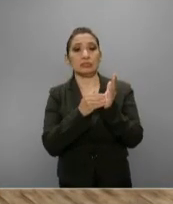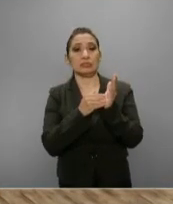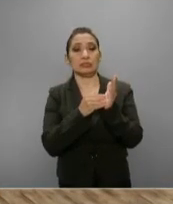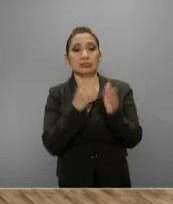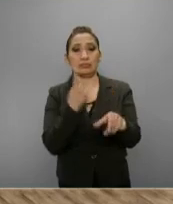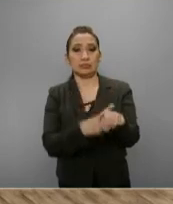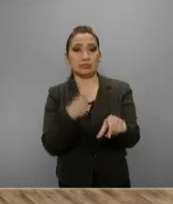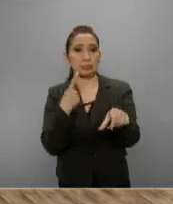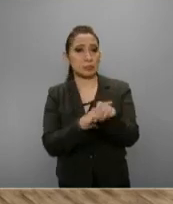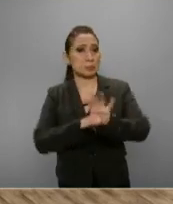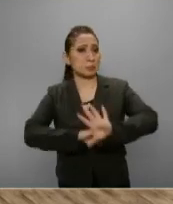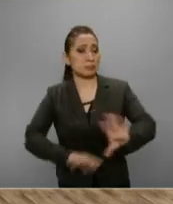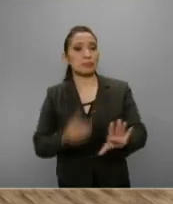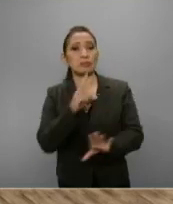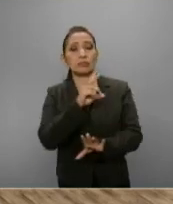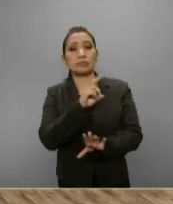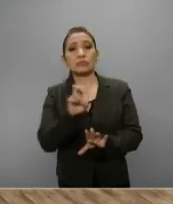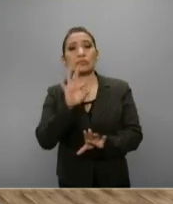243,000 casos,